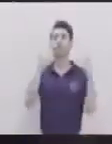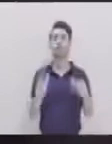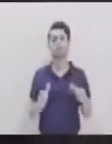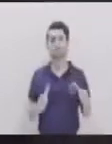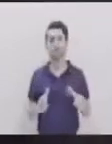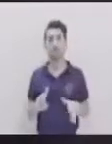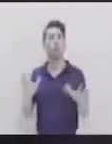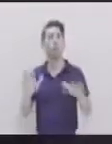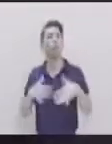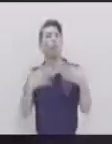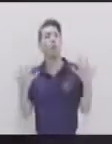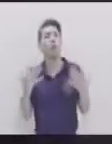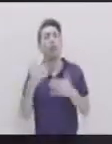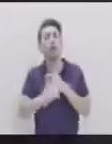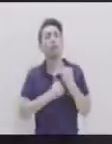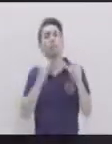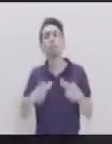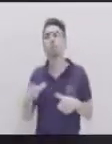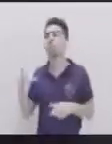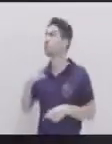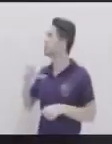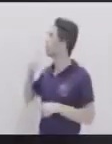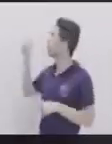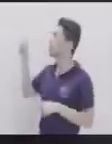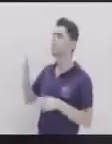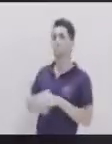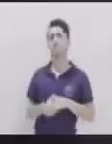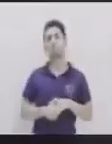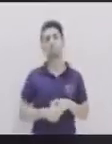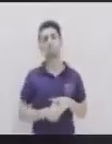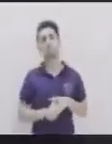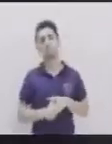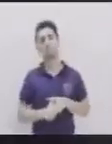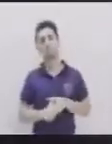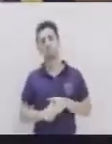¿Qué tipo de frutas observan ustedes acá?